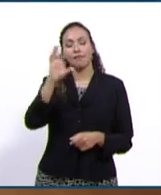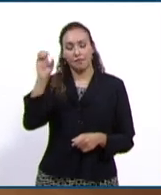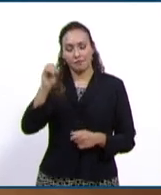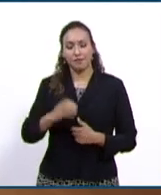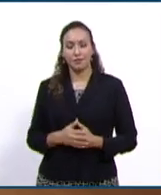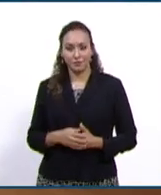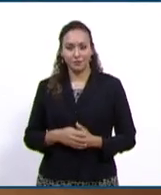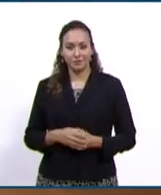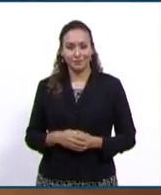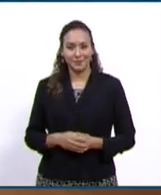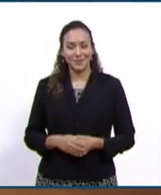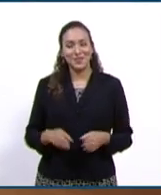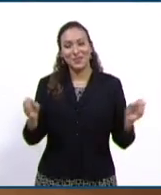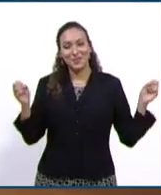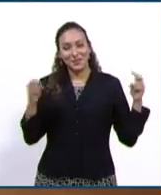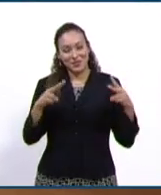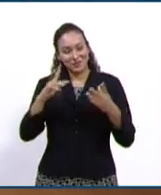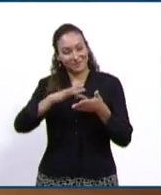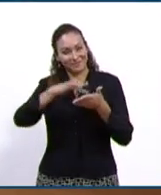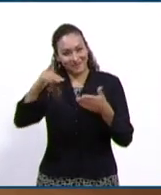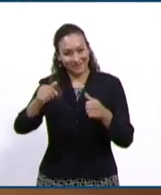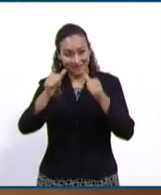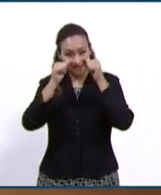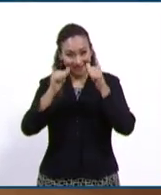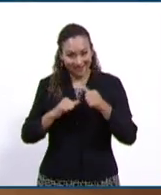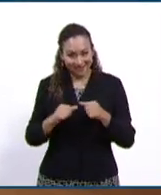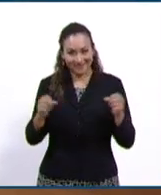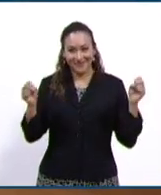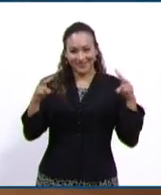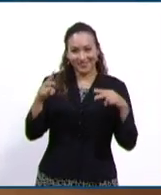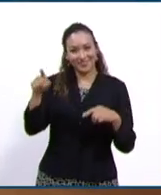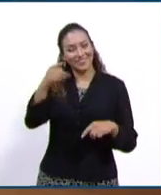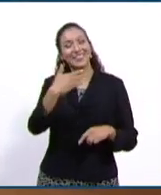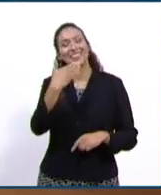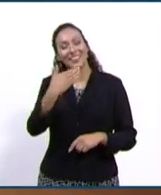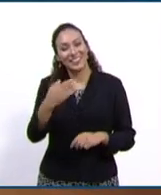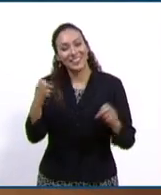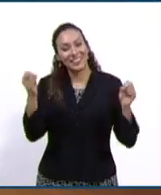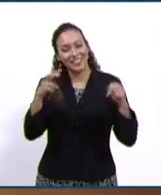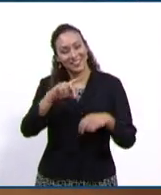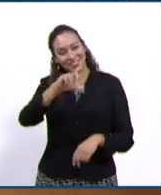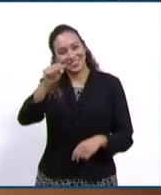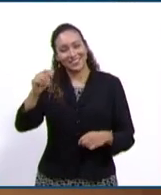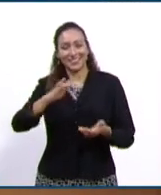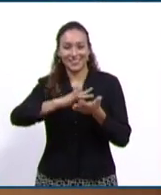vamos, como siempre, muchas gracias por haber estado con nosotros. Pásela muy bien. Nos vemos en la próxima.